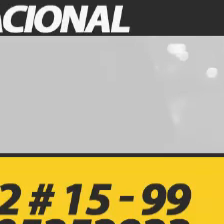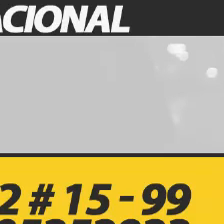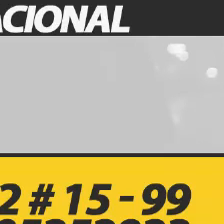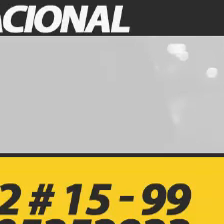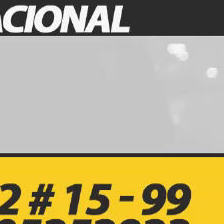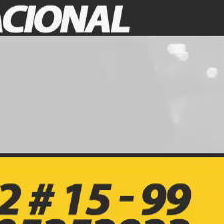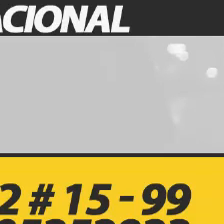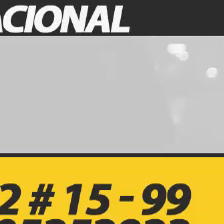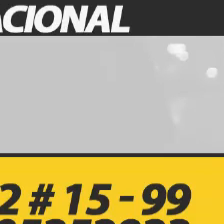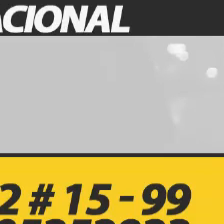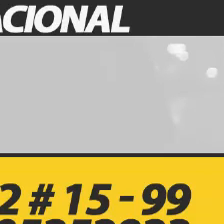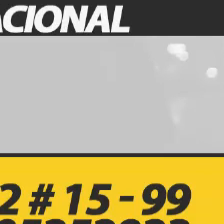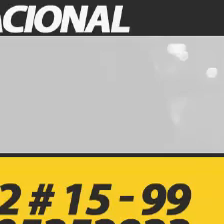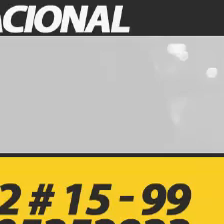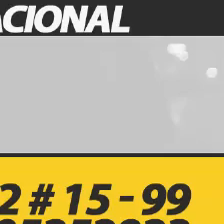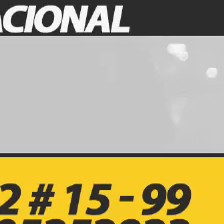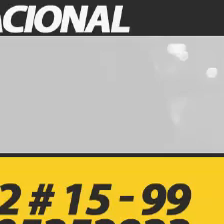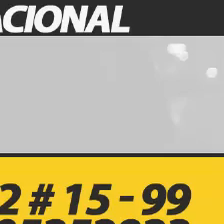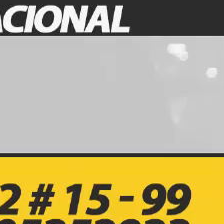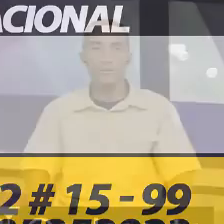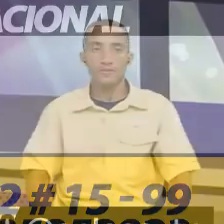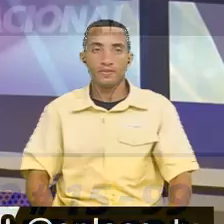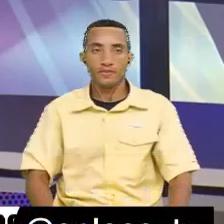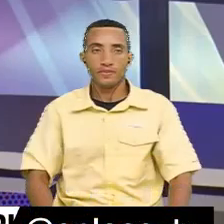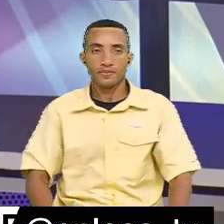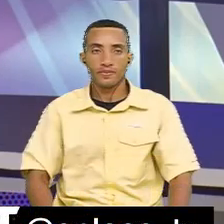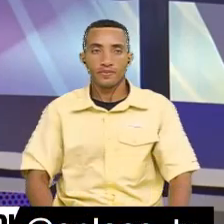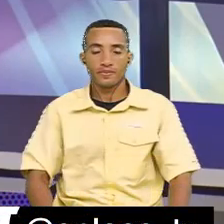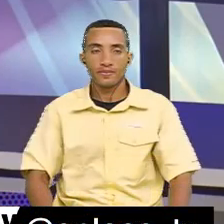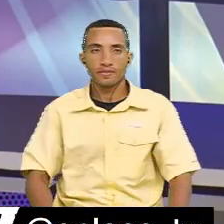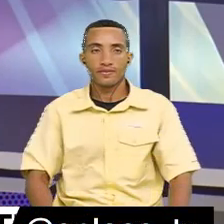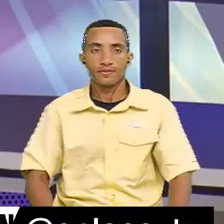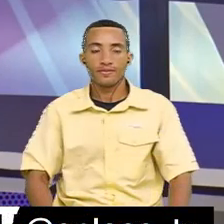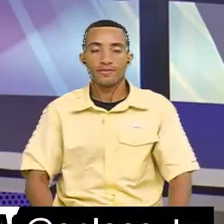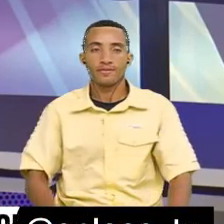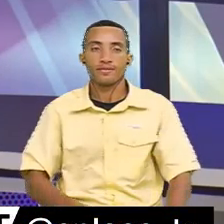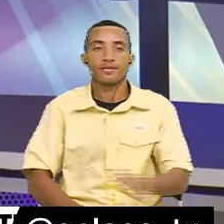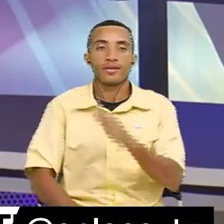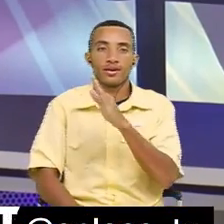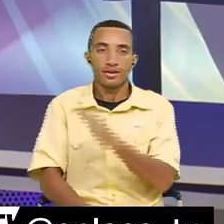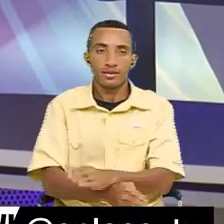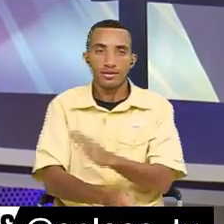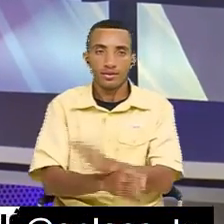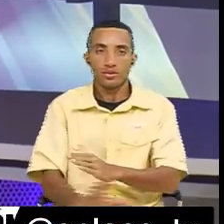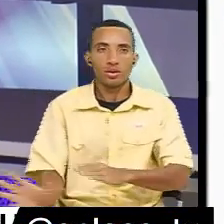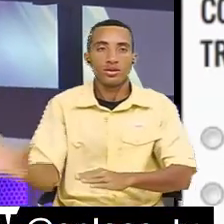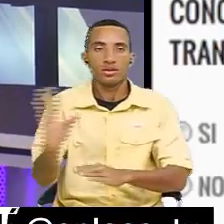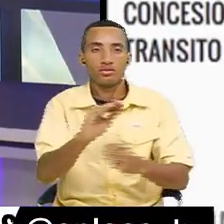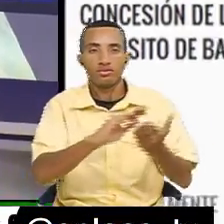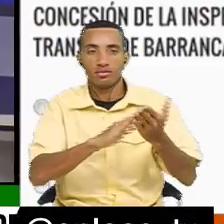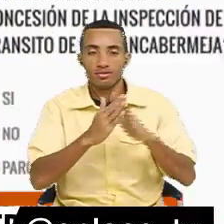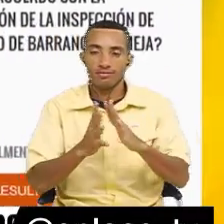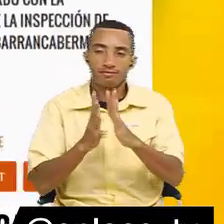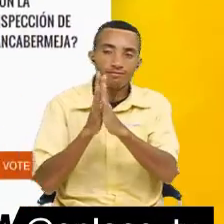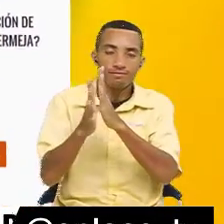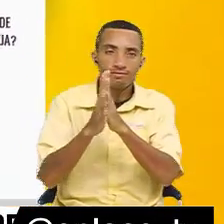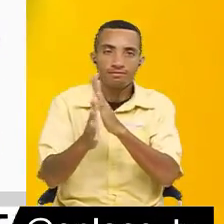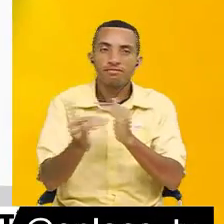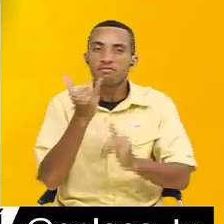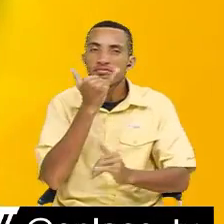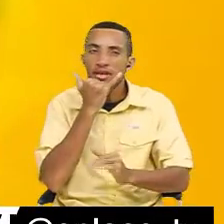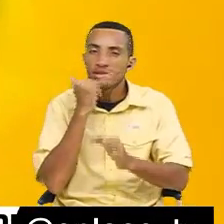comercio internacional. Matrículese ya. Seguimos llevando a nuestra comunidad el acontecer de la ciudad y región. Esta y